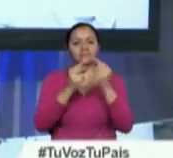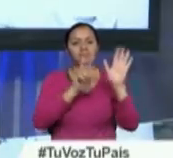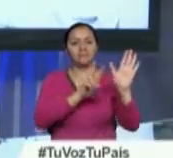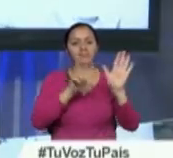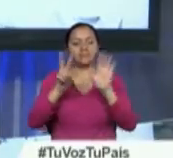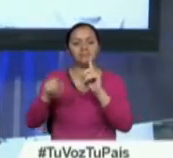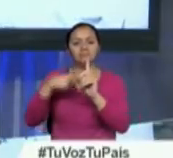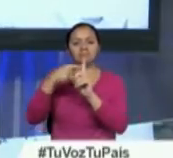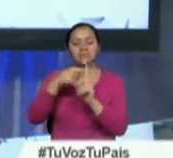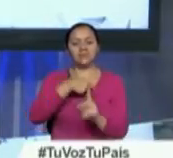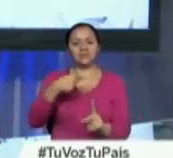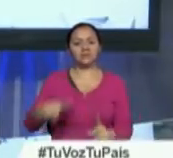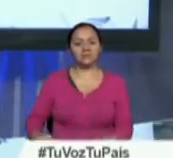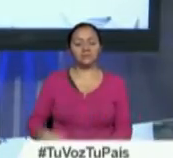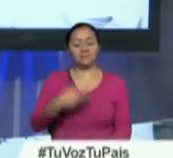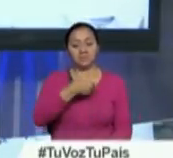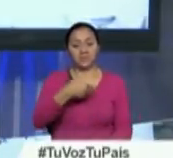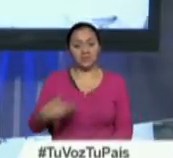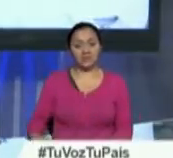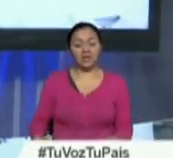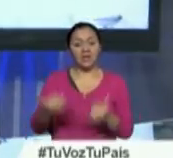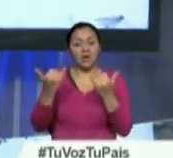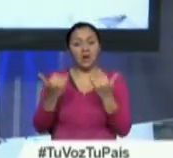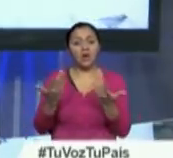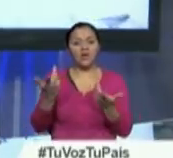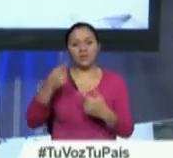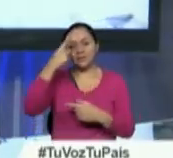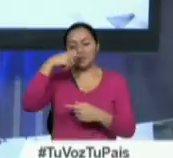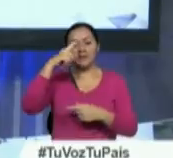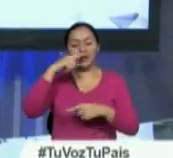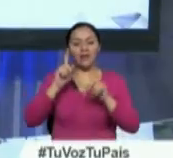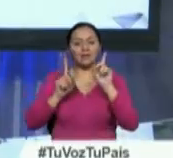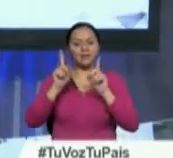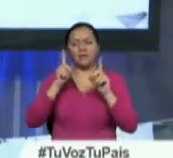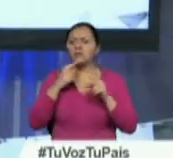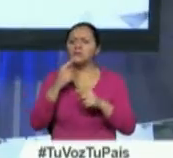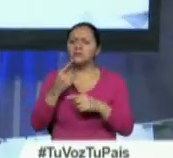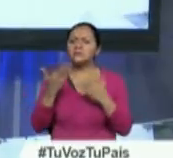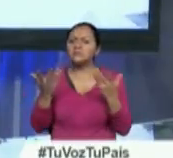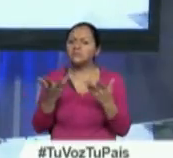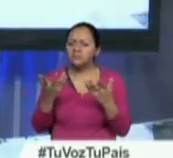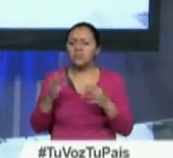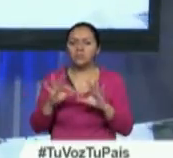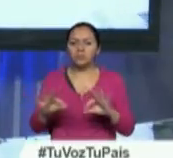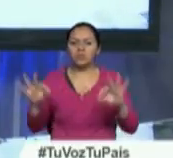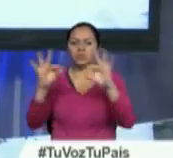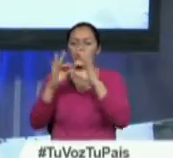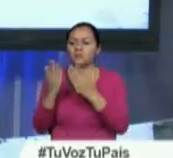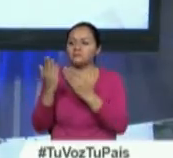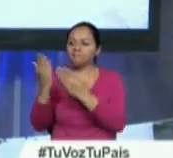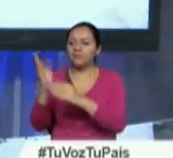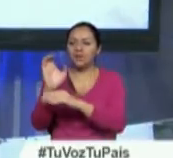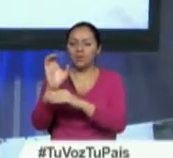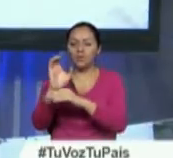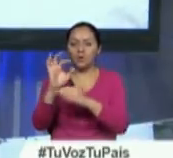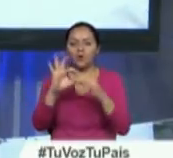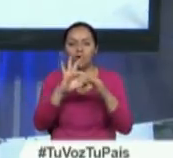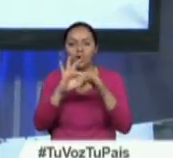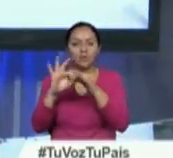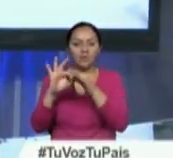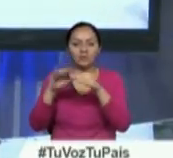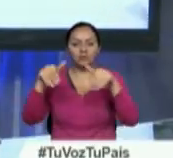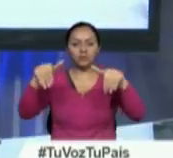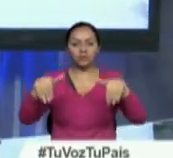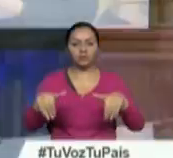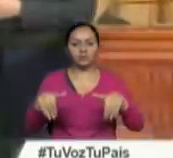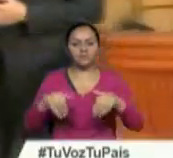China. El presidente actual de este grupo de países destacó el papel que jugará nuestro país para fortalecer la cooperación